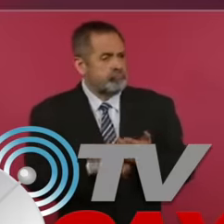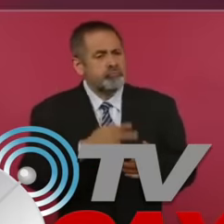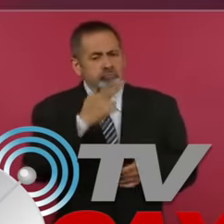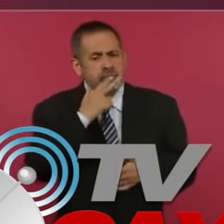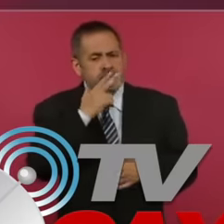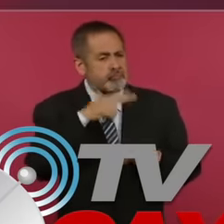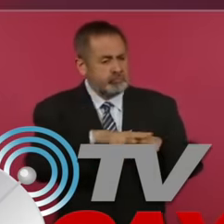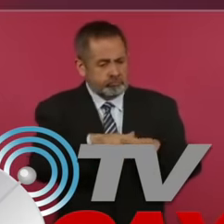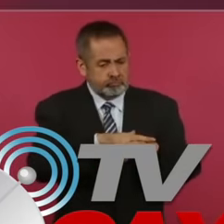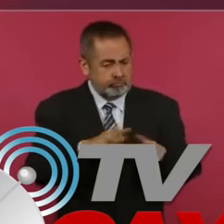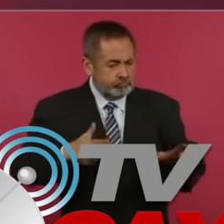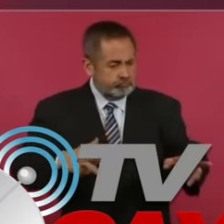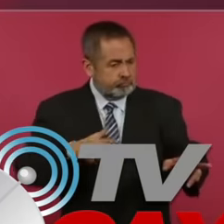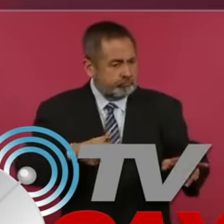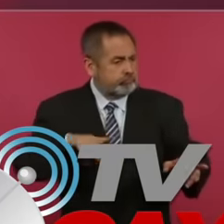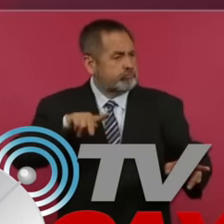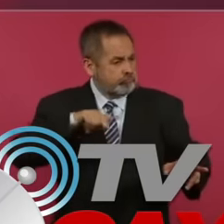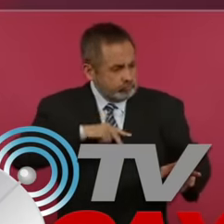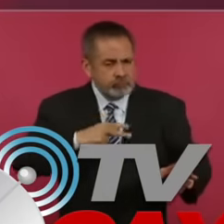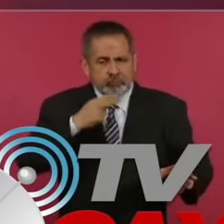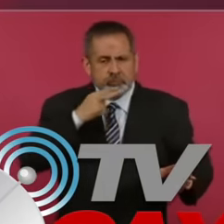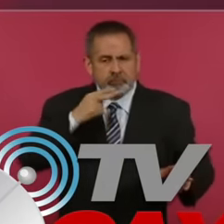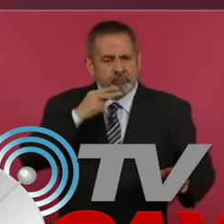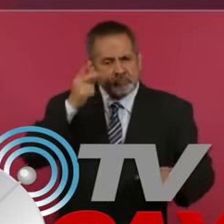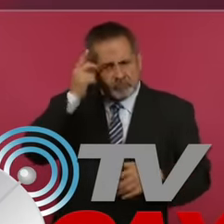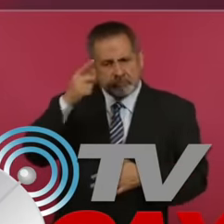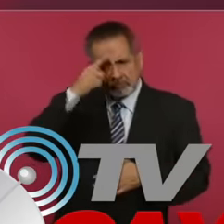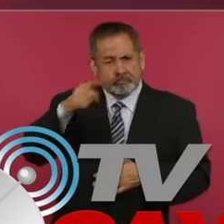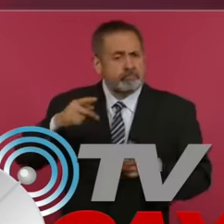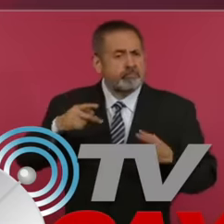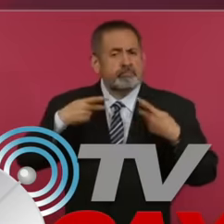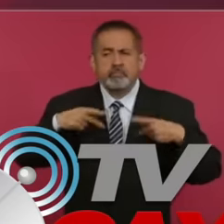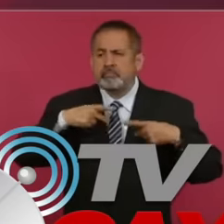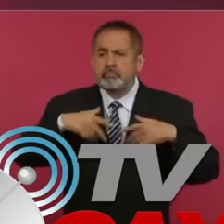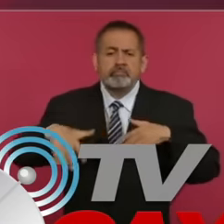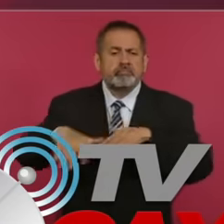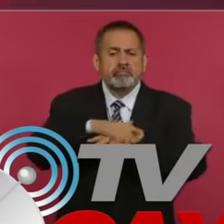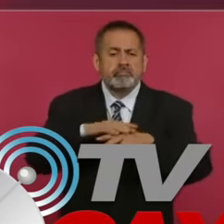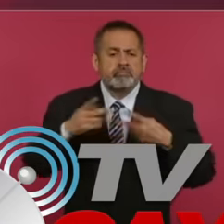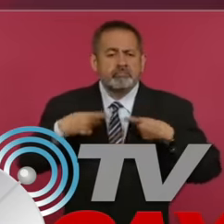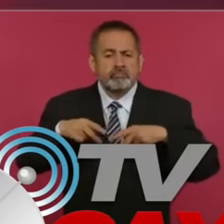utilizar esas vías para trenes de pasajeros.